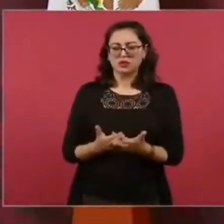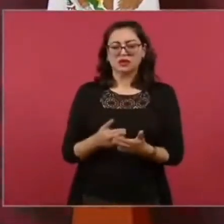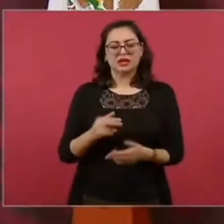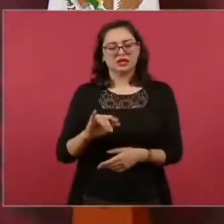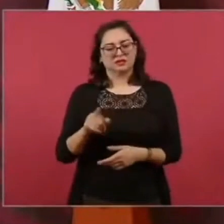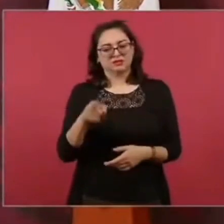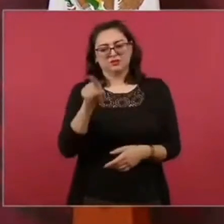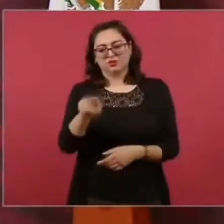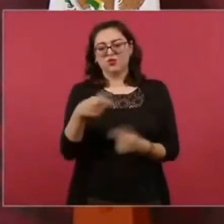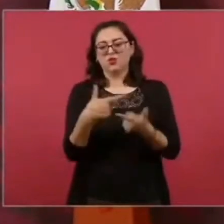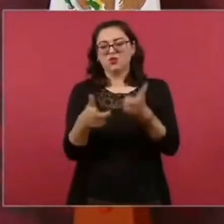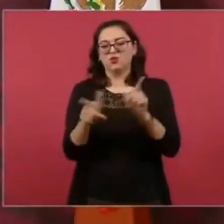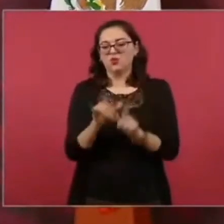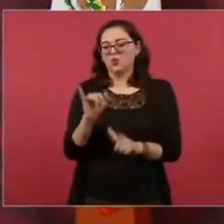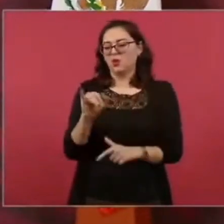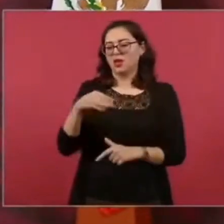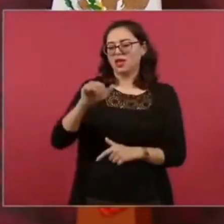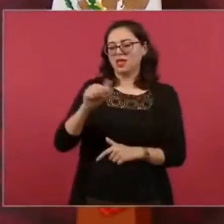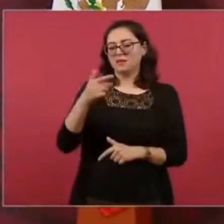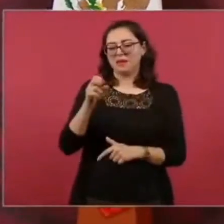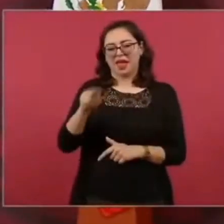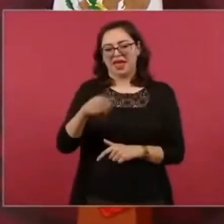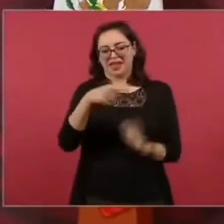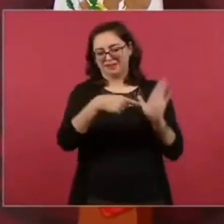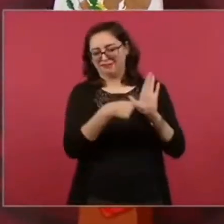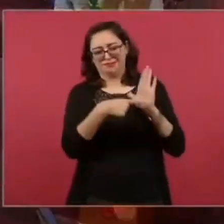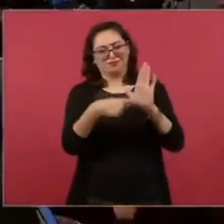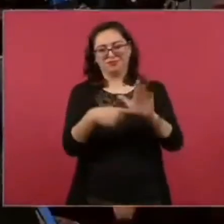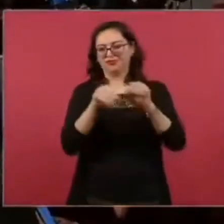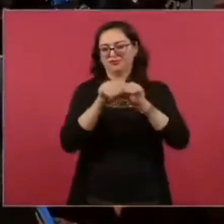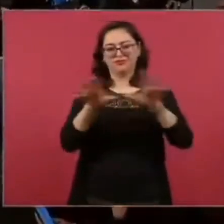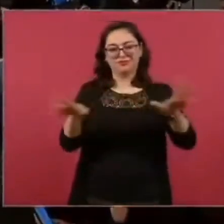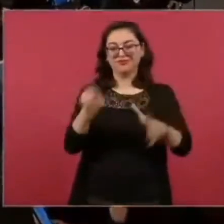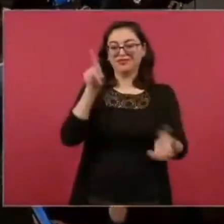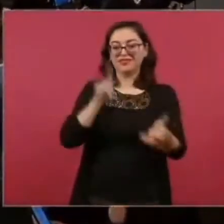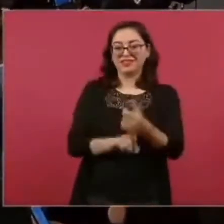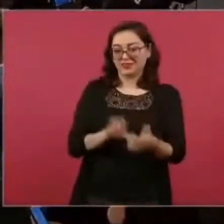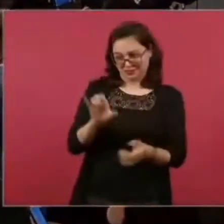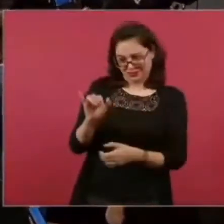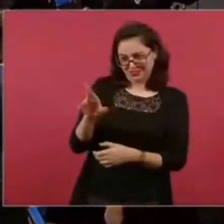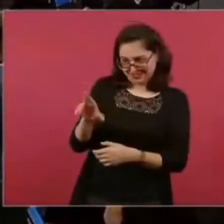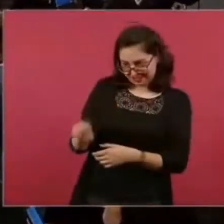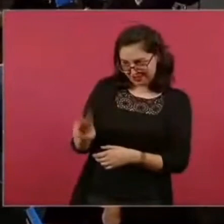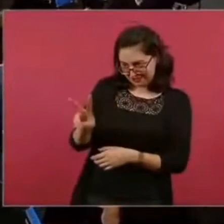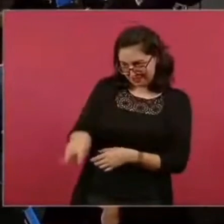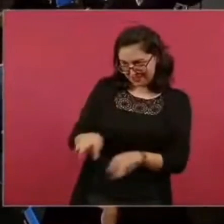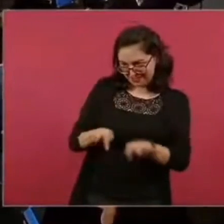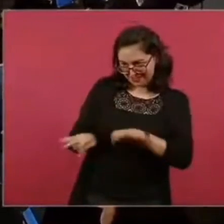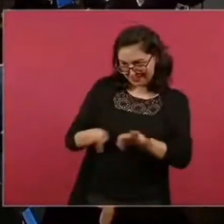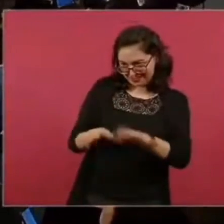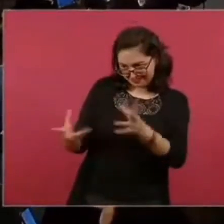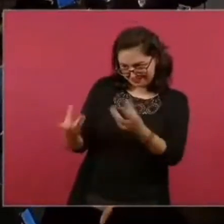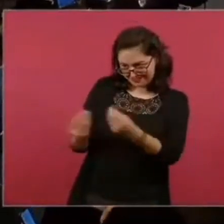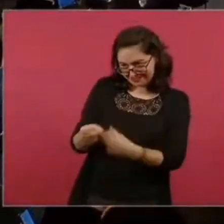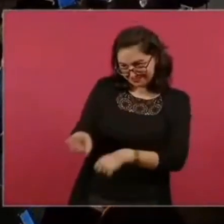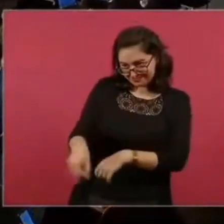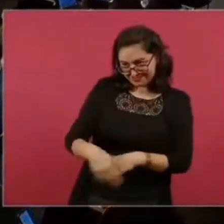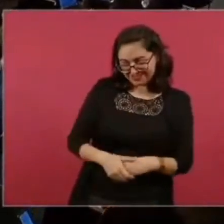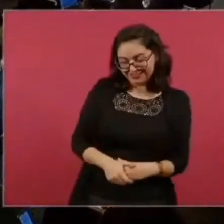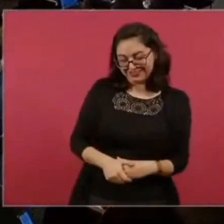¿no? Ahí no ponen esto. No se ve eso.